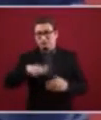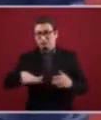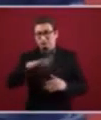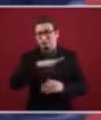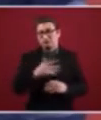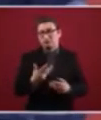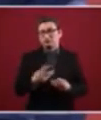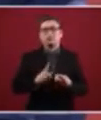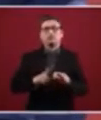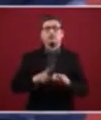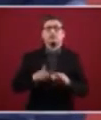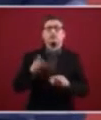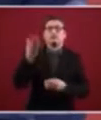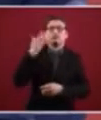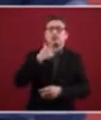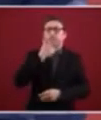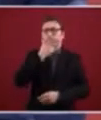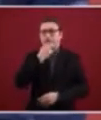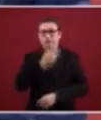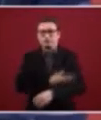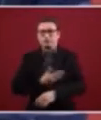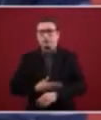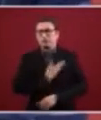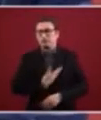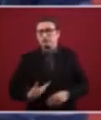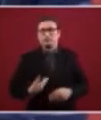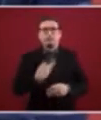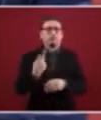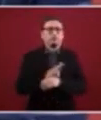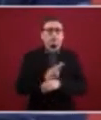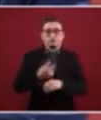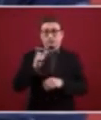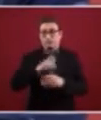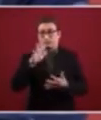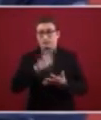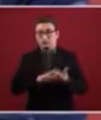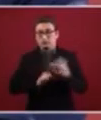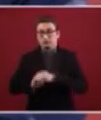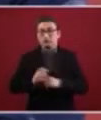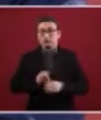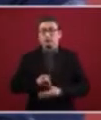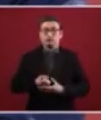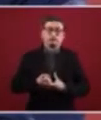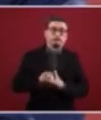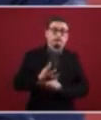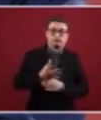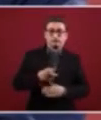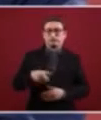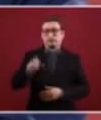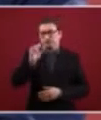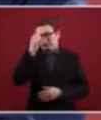fue Madero después de que sale de la cárcel de San Luis Potosí?